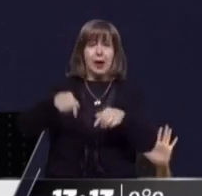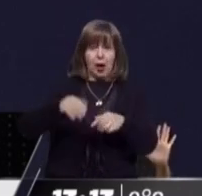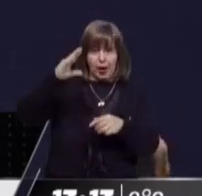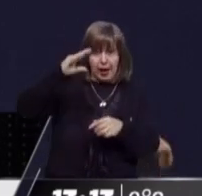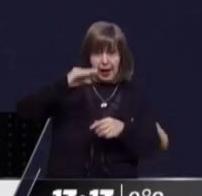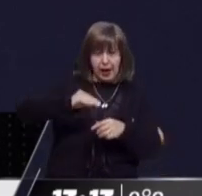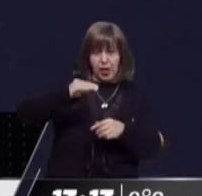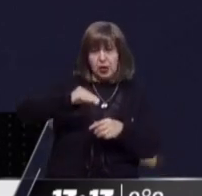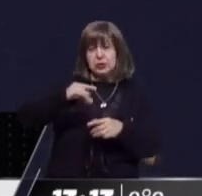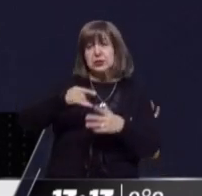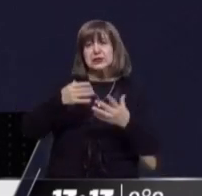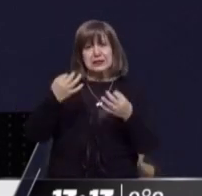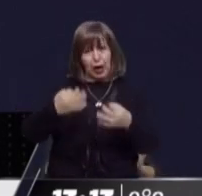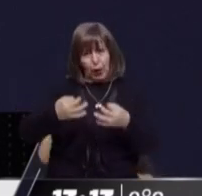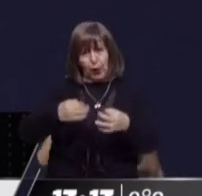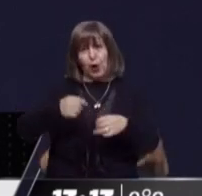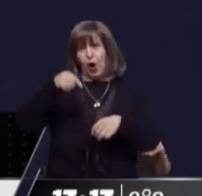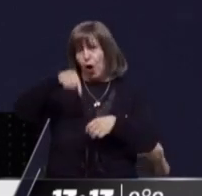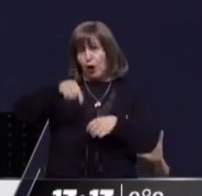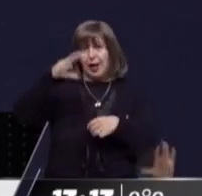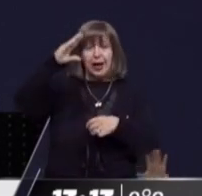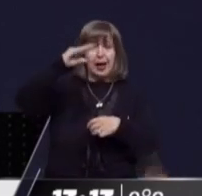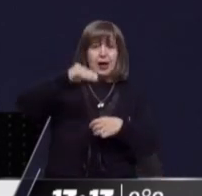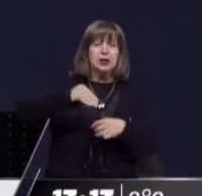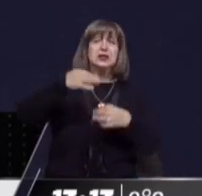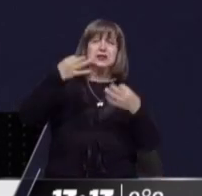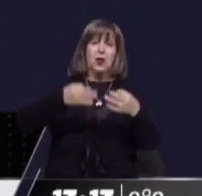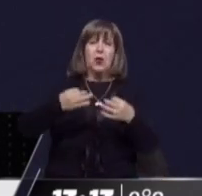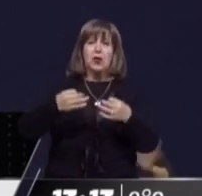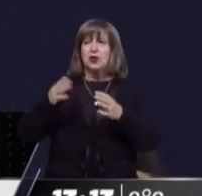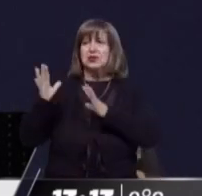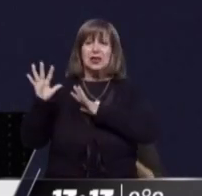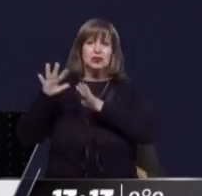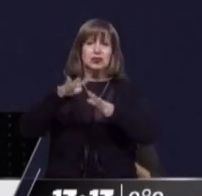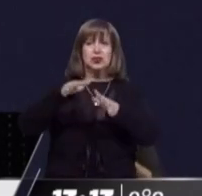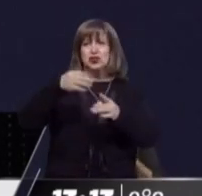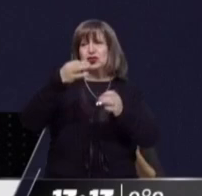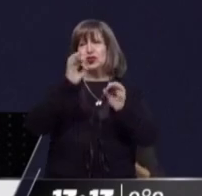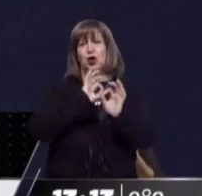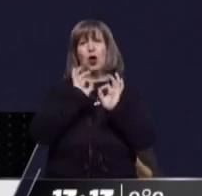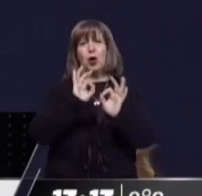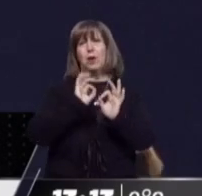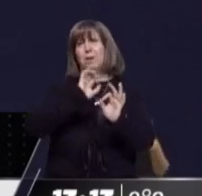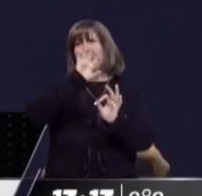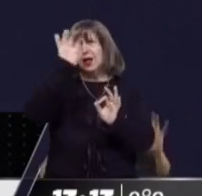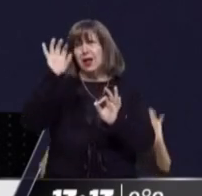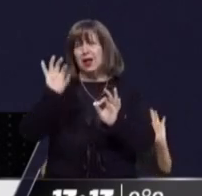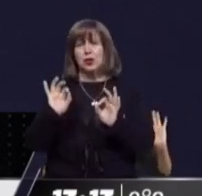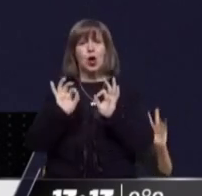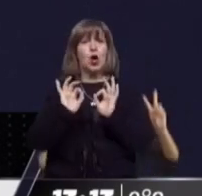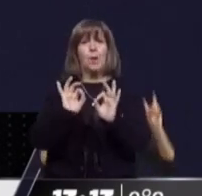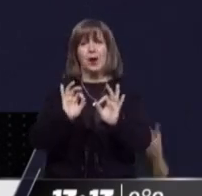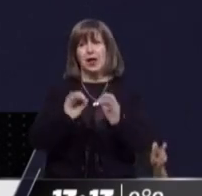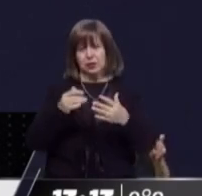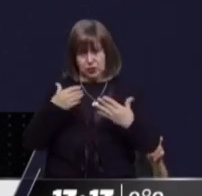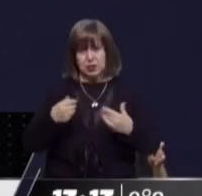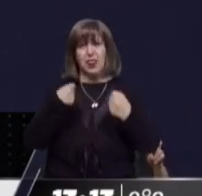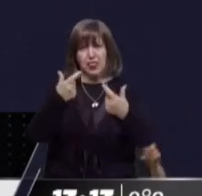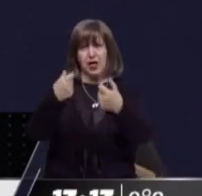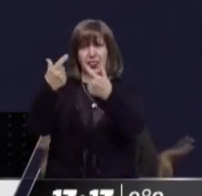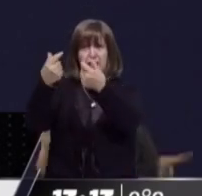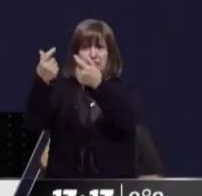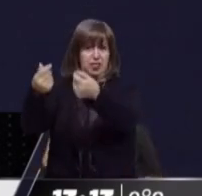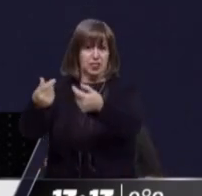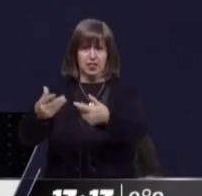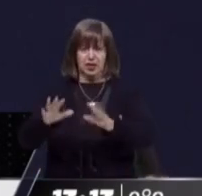hoy a la para las primeras horas de la noche de hoy efectivamente Esto va a estar regularizado en en en eh en en